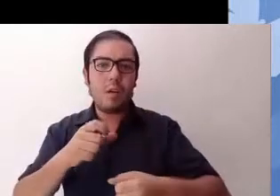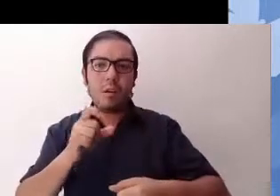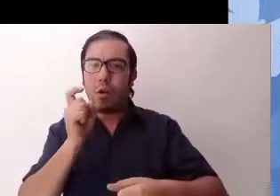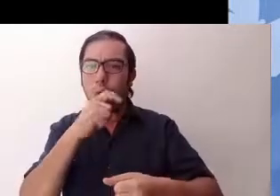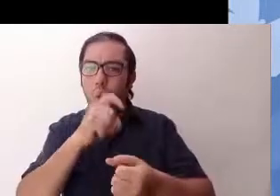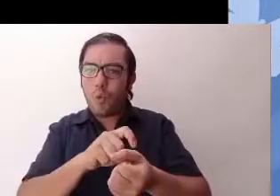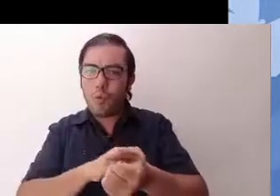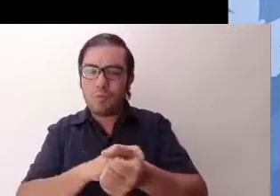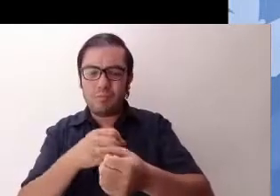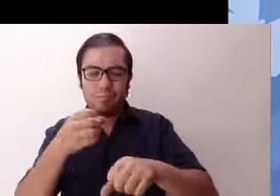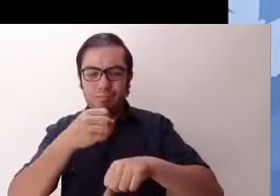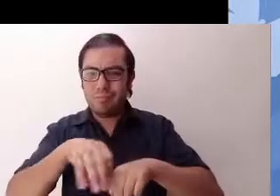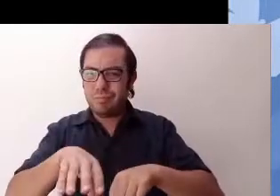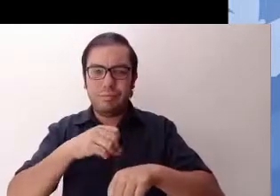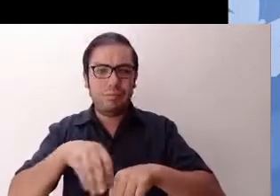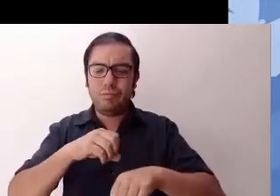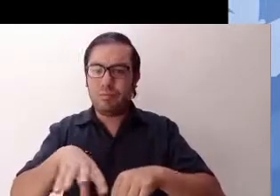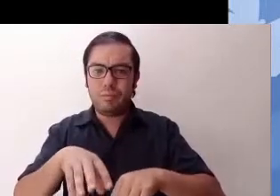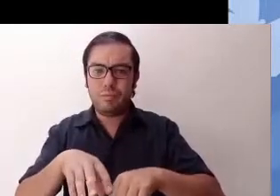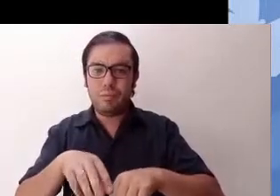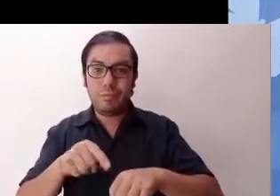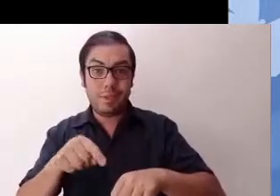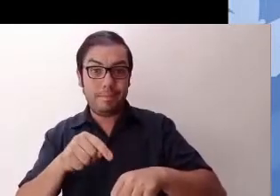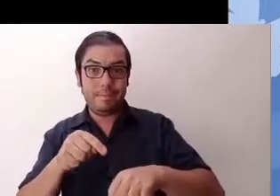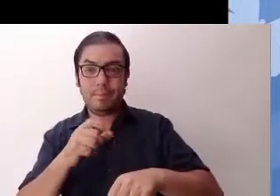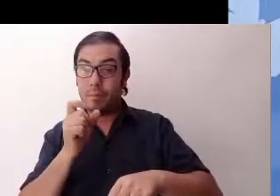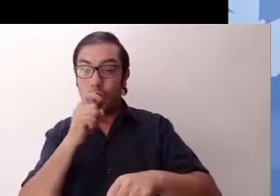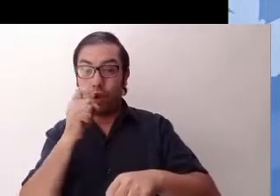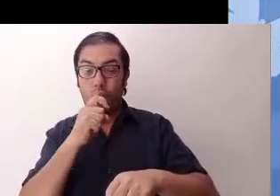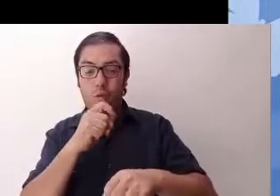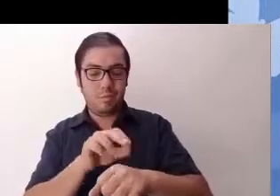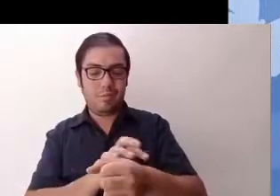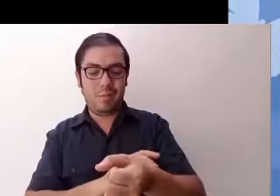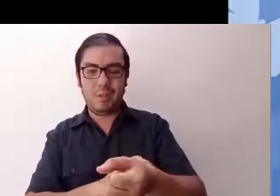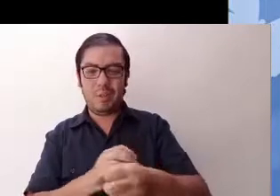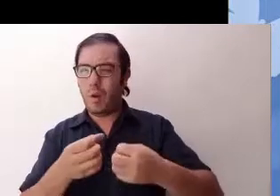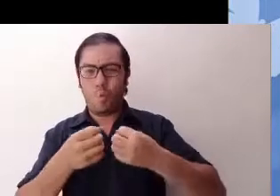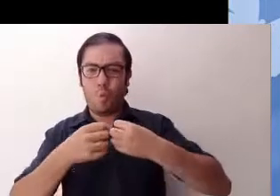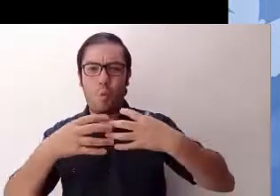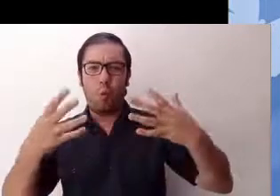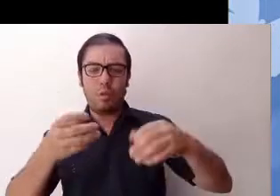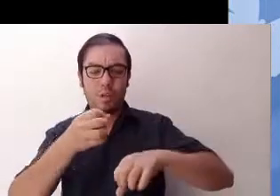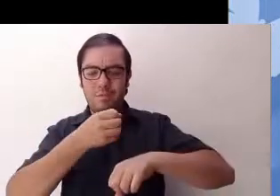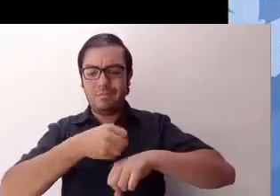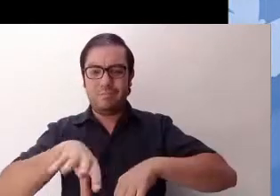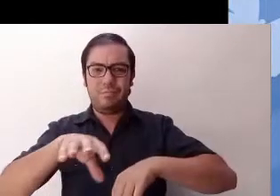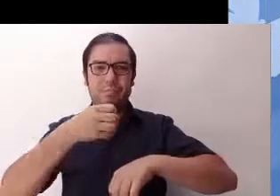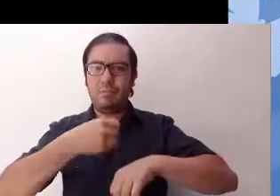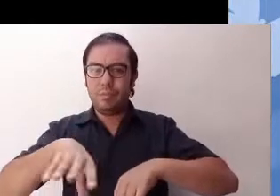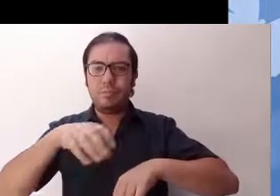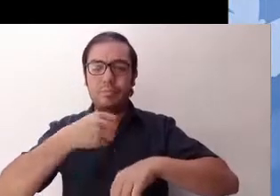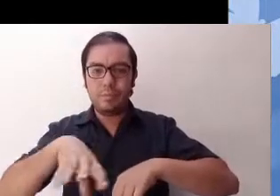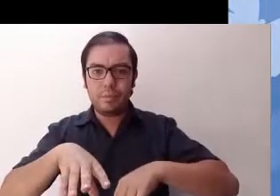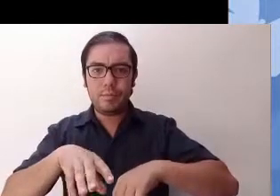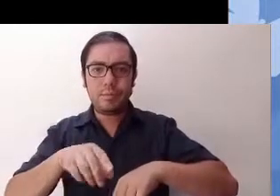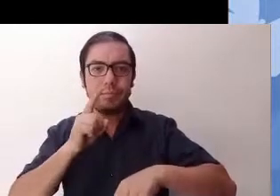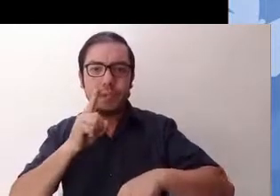fractura, si tiene hemorragia, teniendo en cuenta que hemorragia se le conoce a la pérdida excesiva de